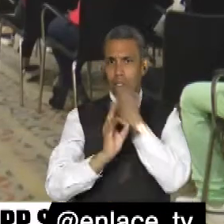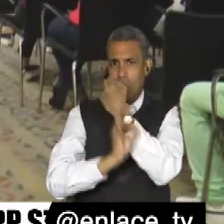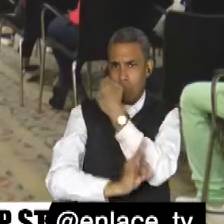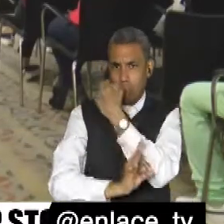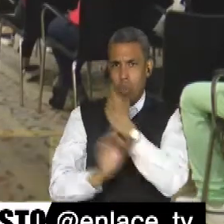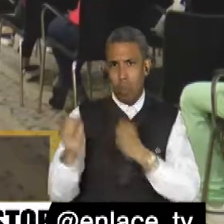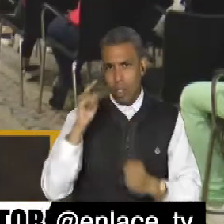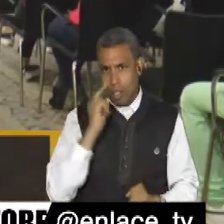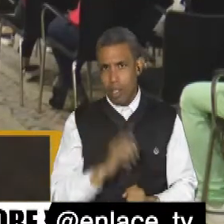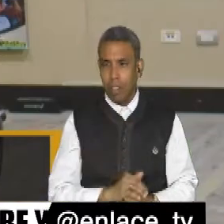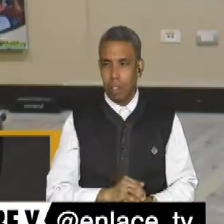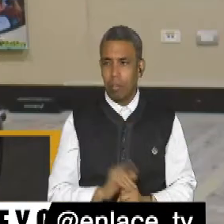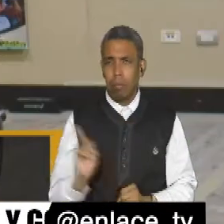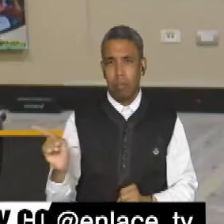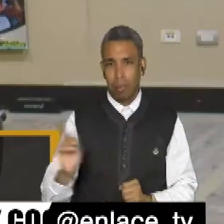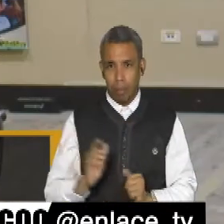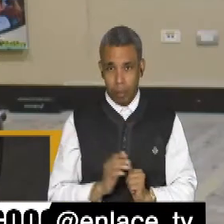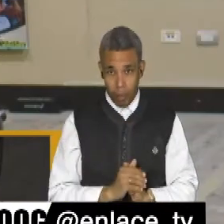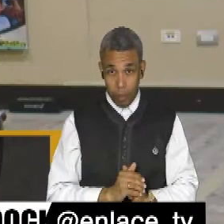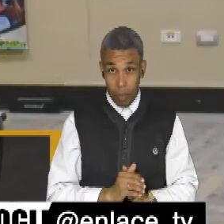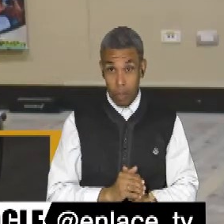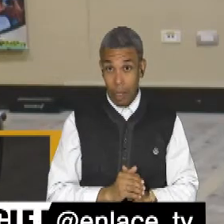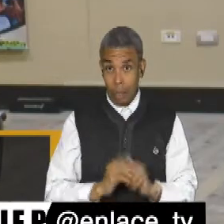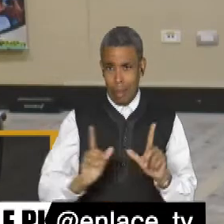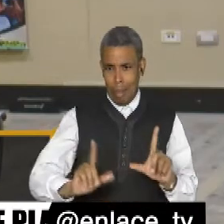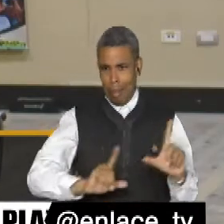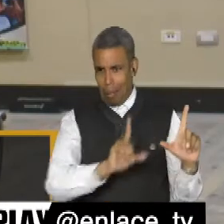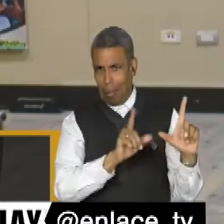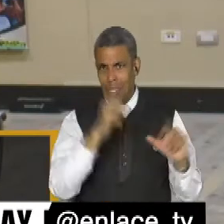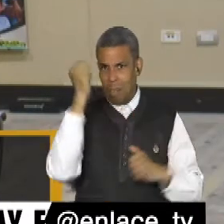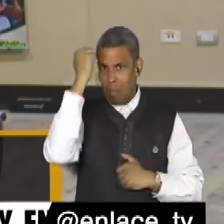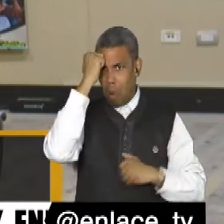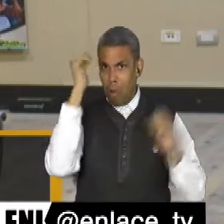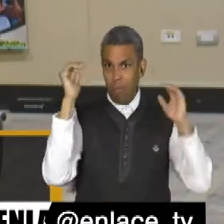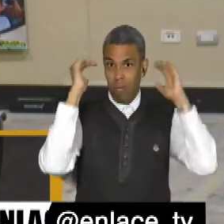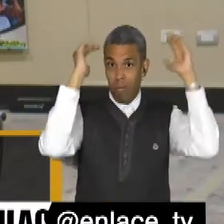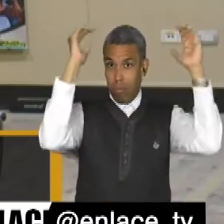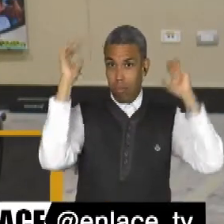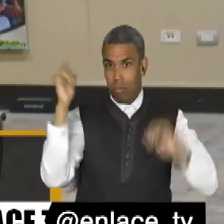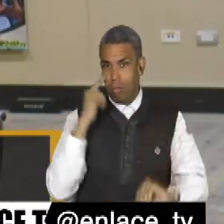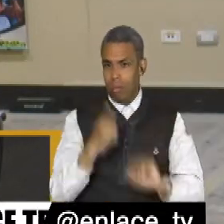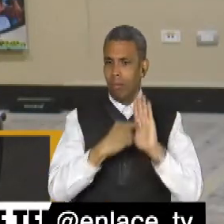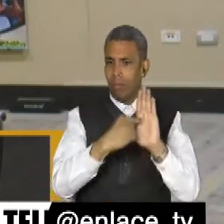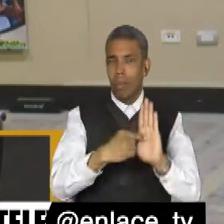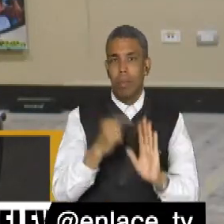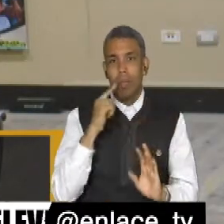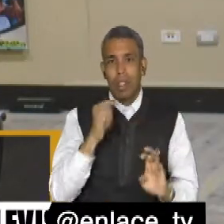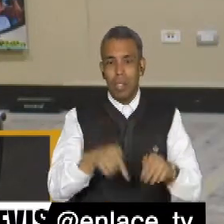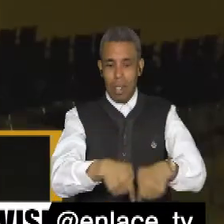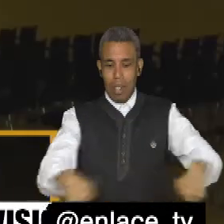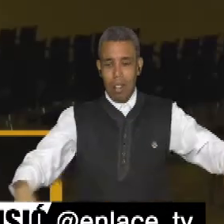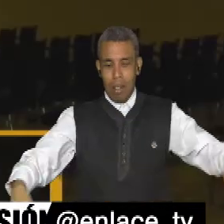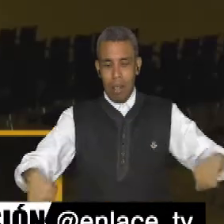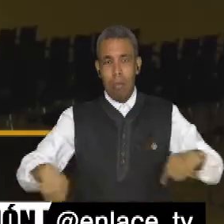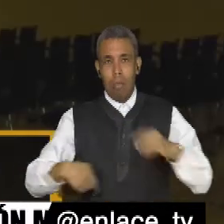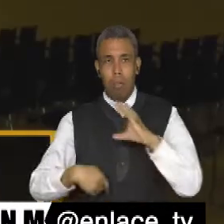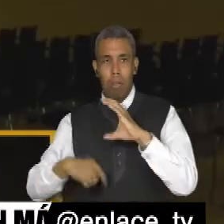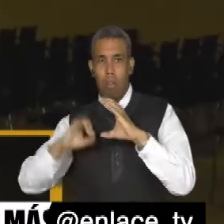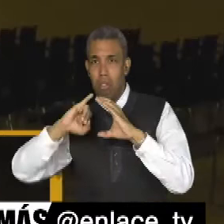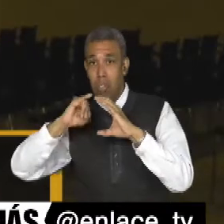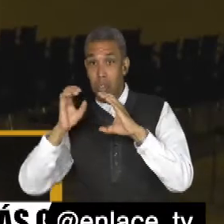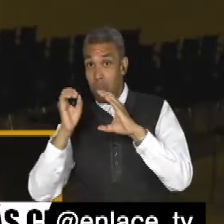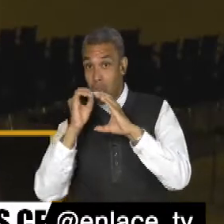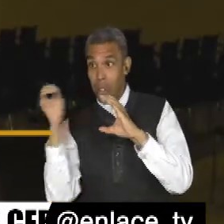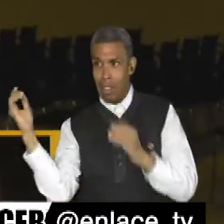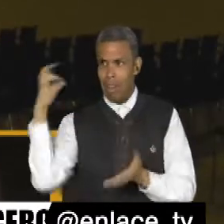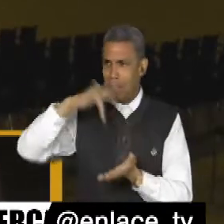en psicología Ani Acevedo, cumplida la misma en horas de la noche del jueves en el auditorio del Centro Comercial San Silvestre. Hoy en día ya sabemos qué es lo que